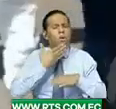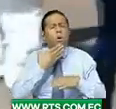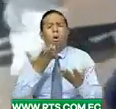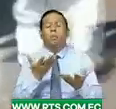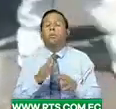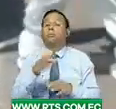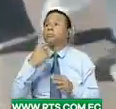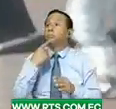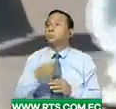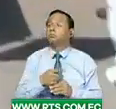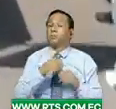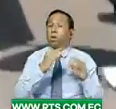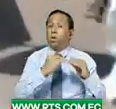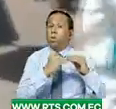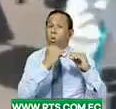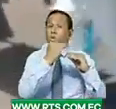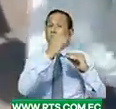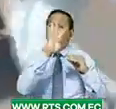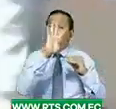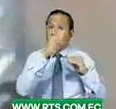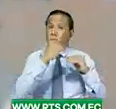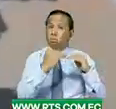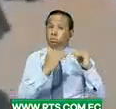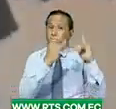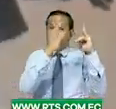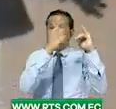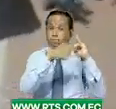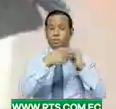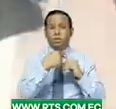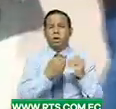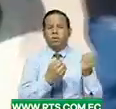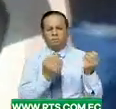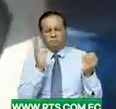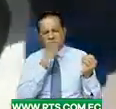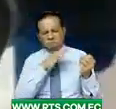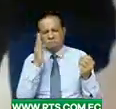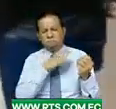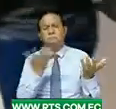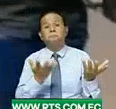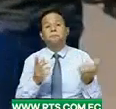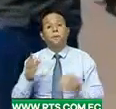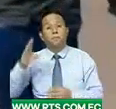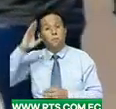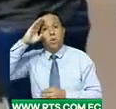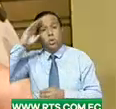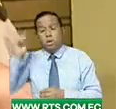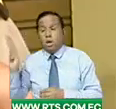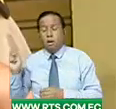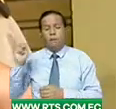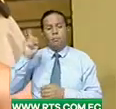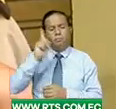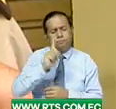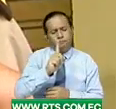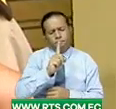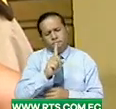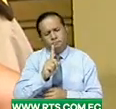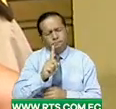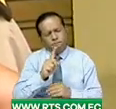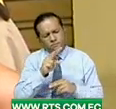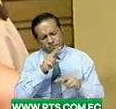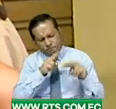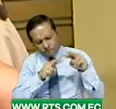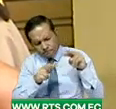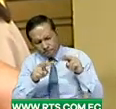olores fétidos en el cuarto piso, en la lavandería, por lo que acudió a la policía el oficial a cargo de ese circuito, al verificar